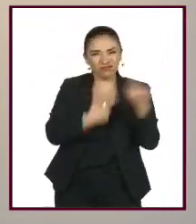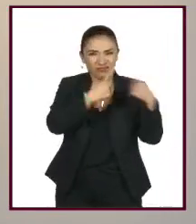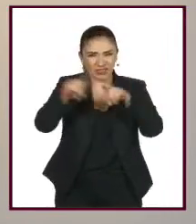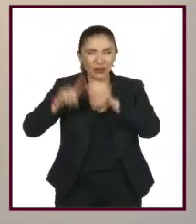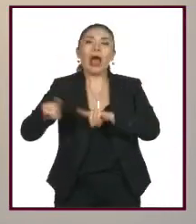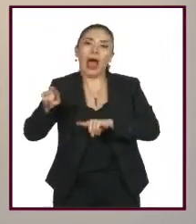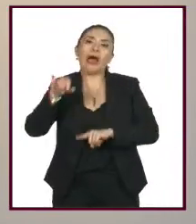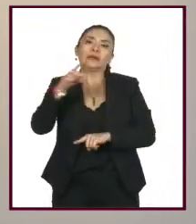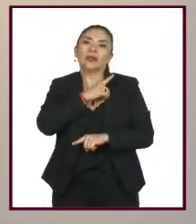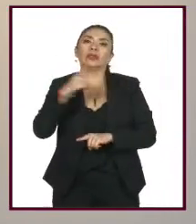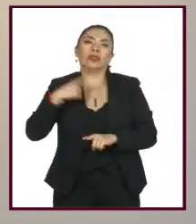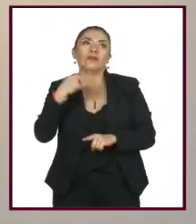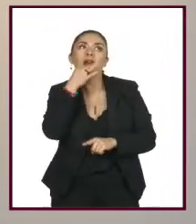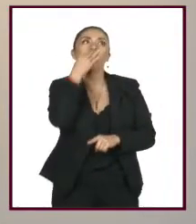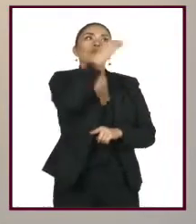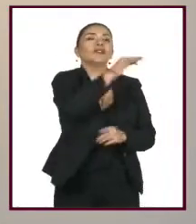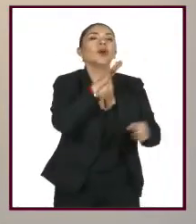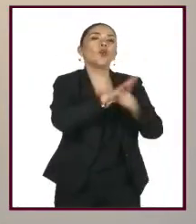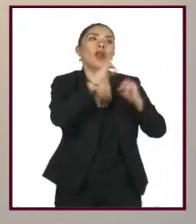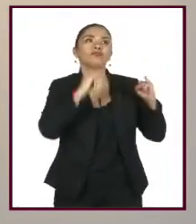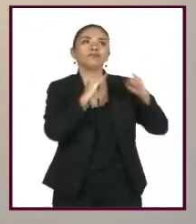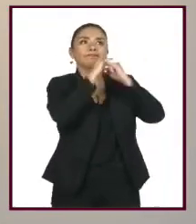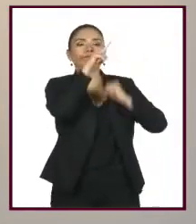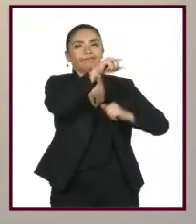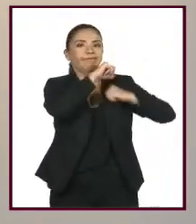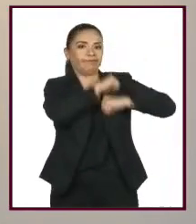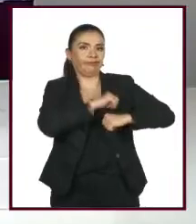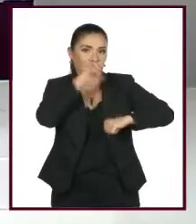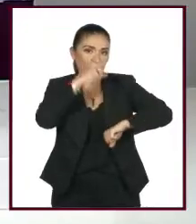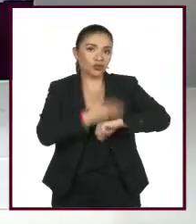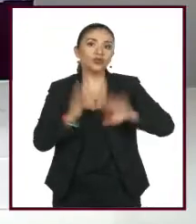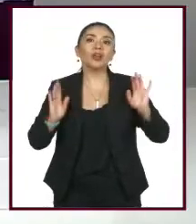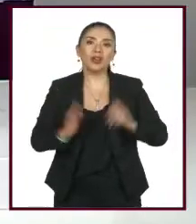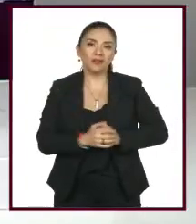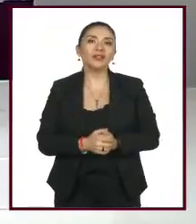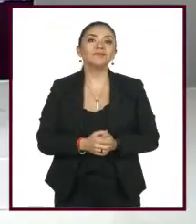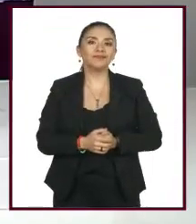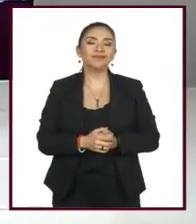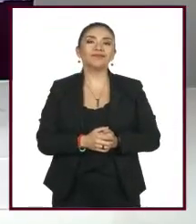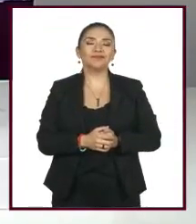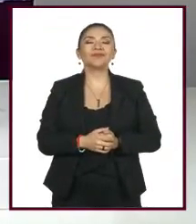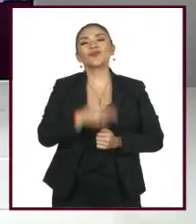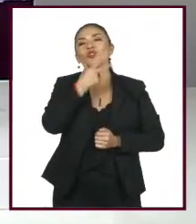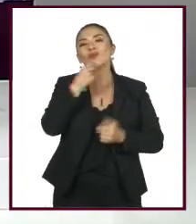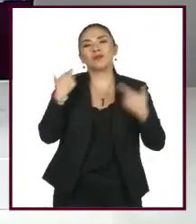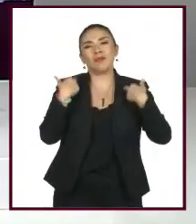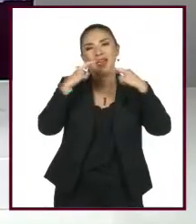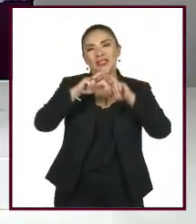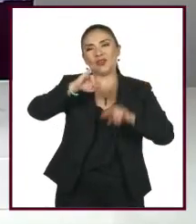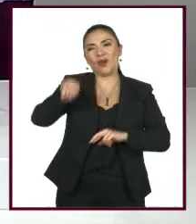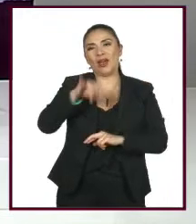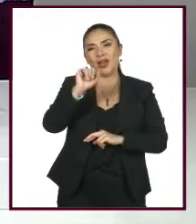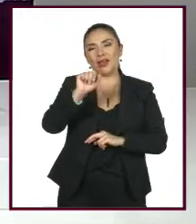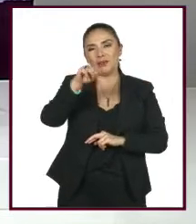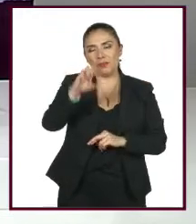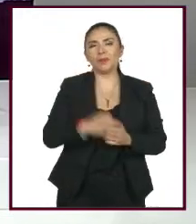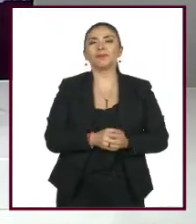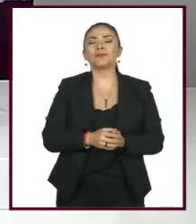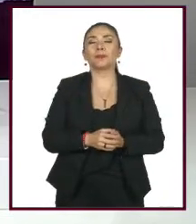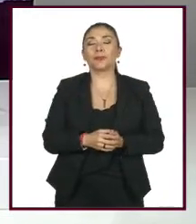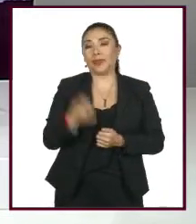una notificación a las instancias correspondientes. El maestro Jaime Rodríguez Ramos, ¿cómo influyen